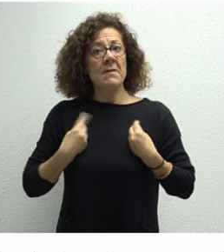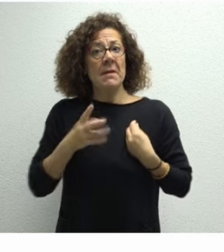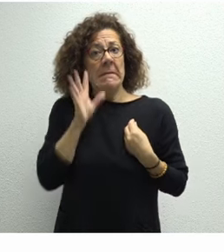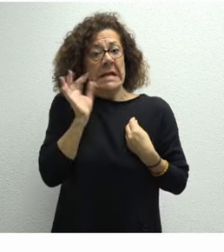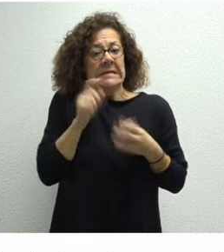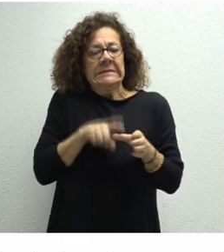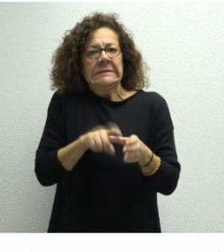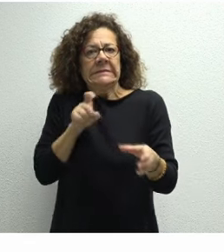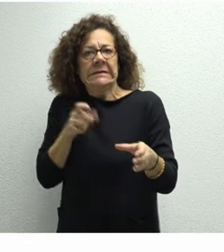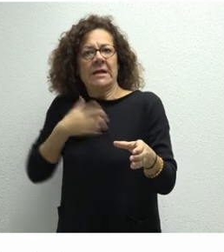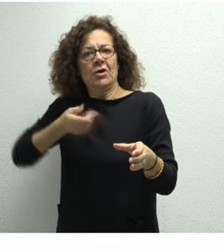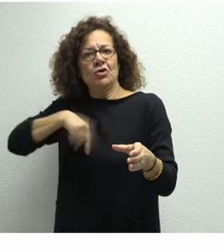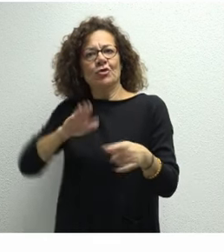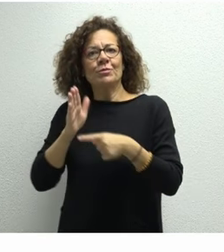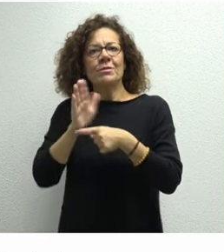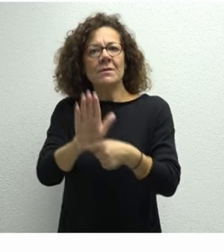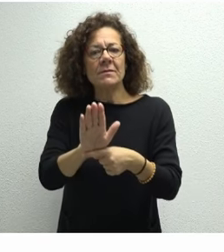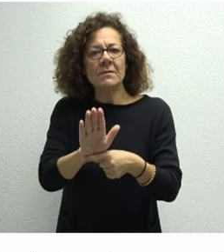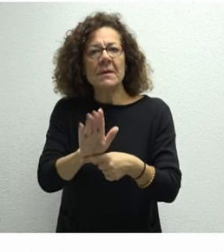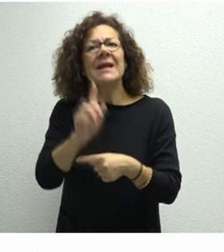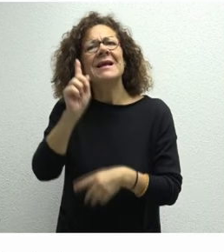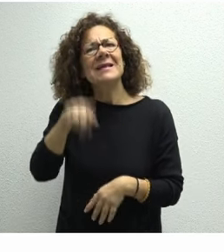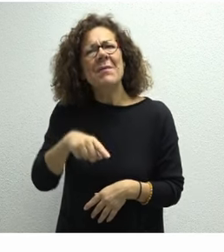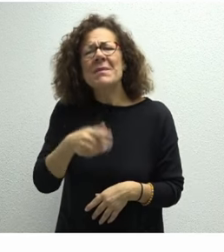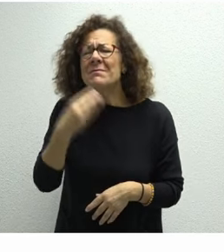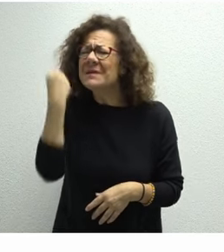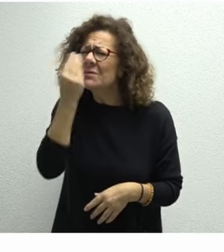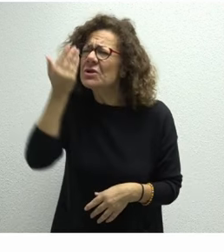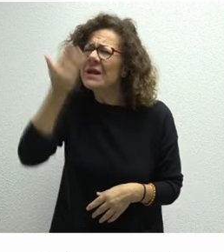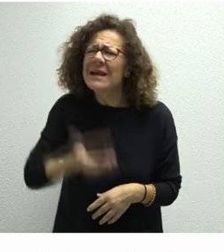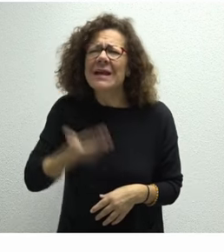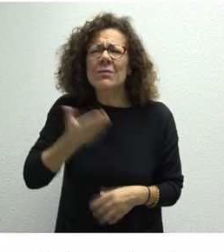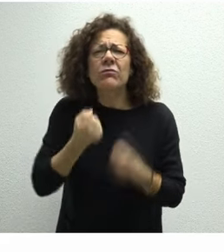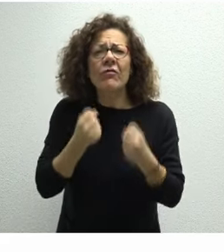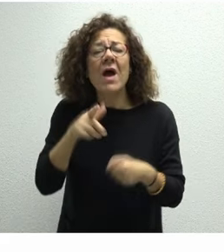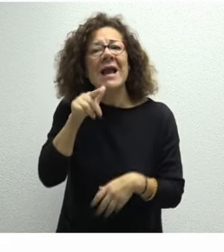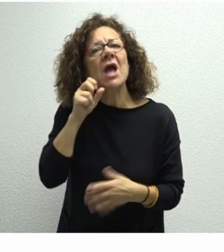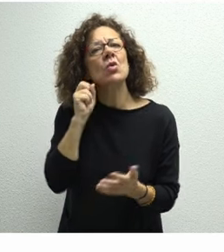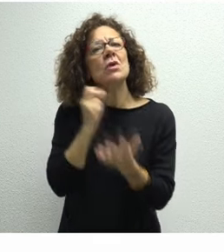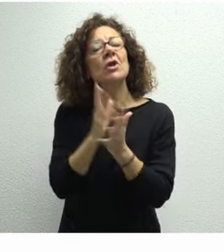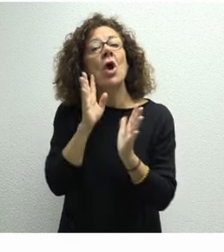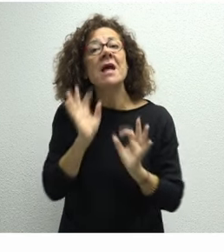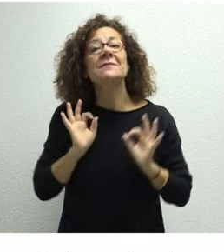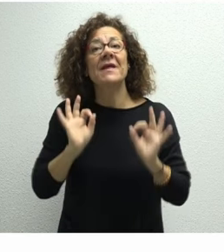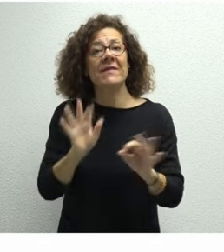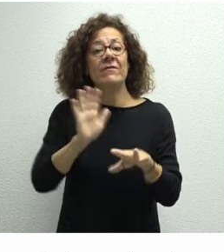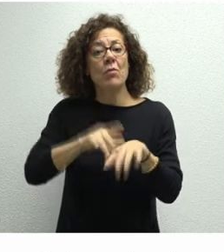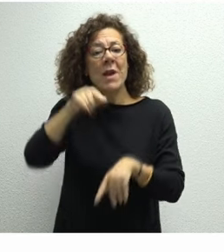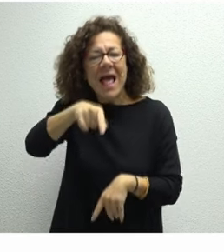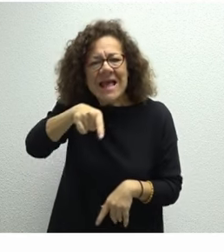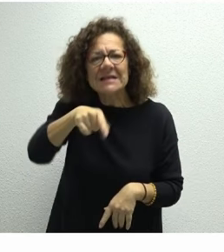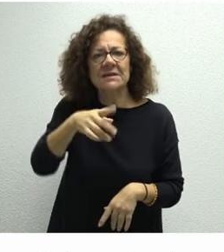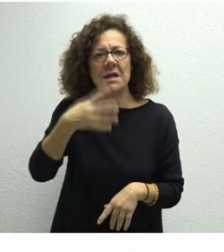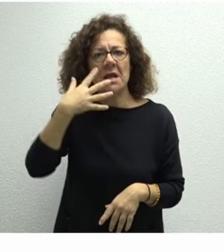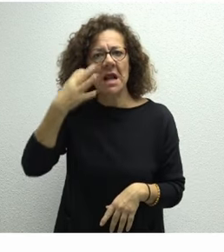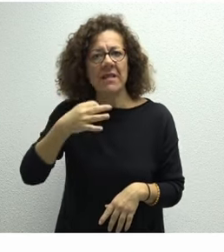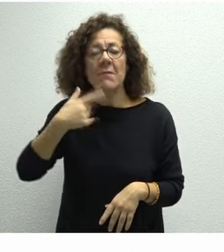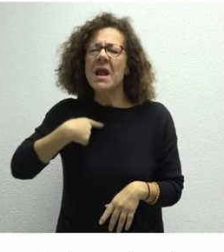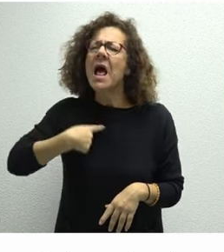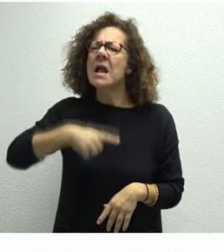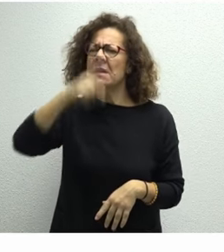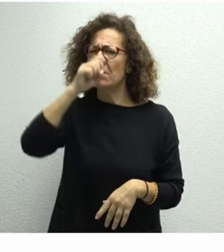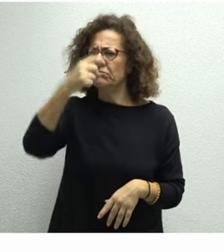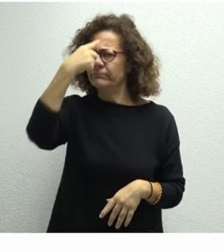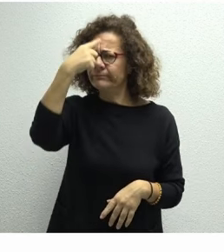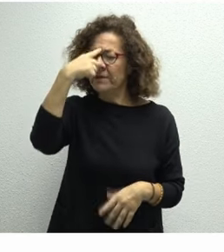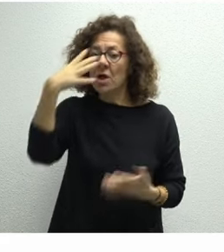fuera de lo que proponemos no nos parece tan importante que hay un reto específico para esta realidad para que no se nos olvide que todo